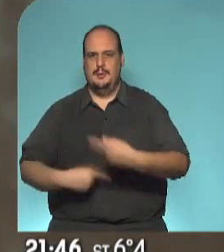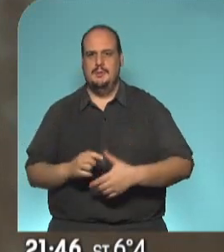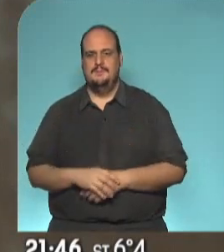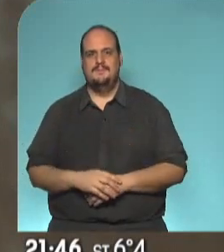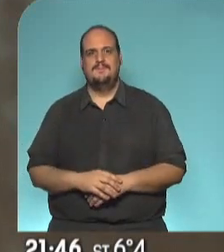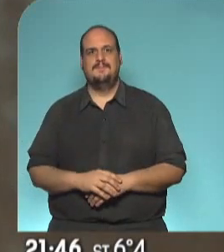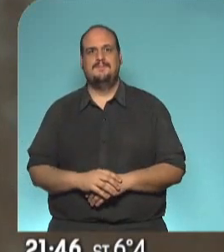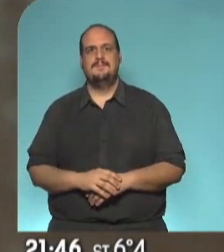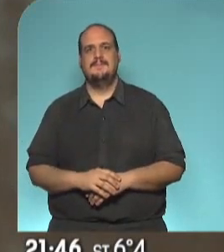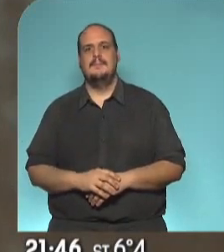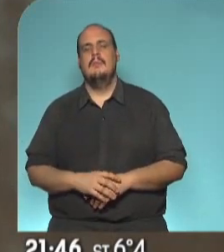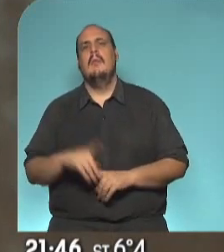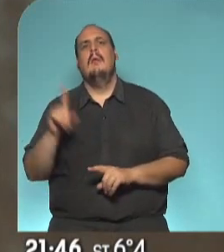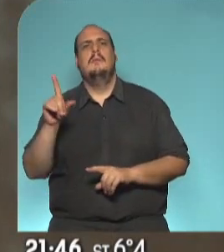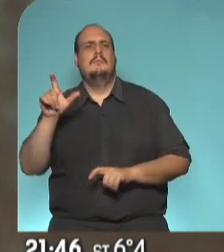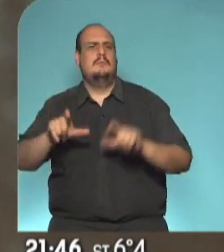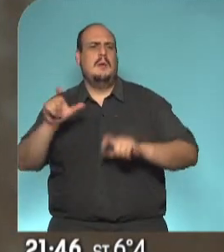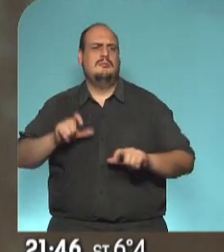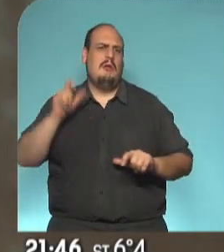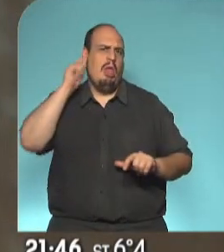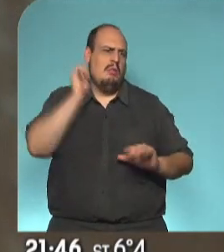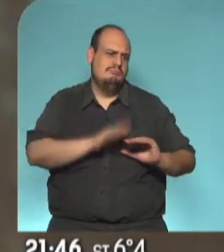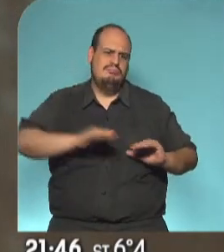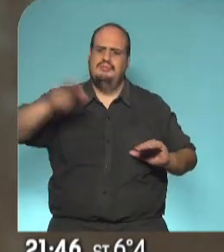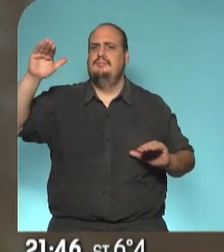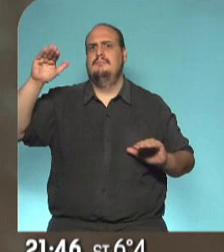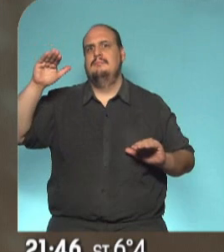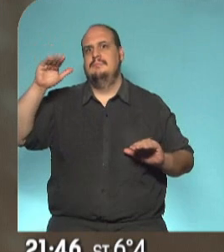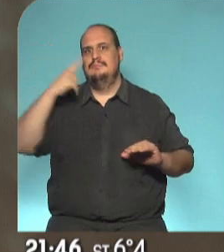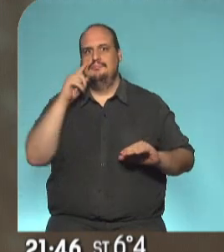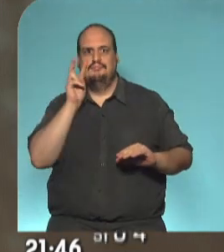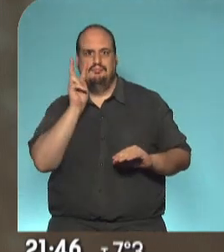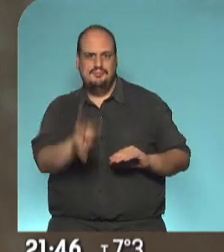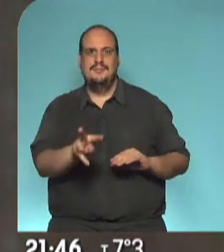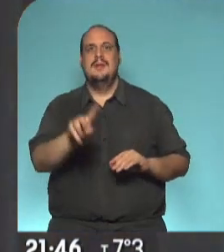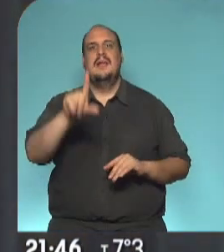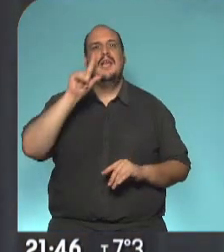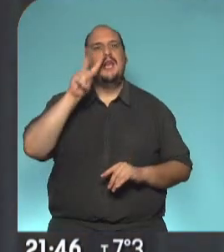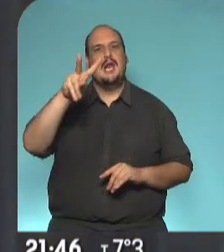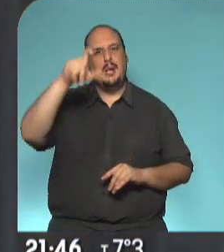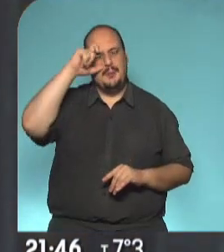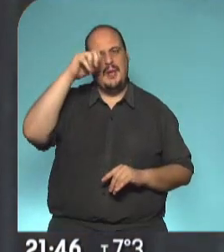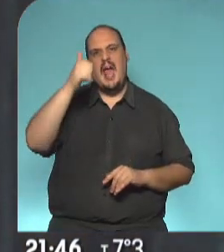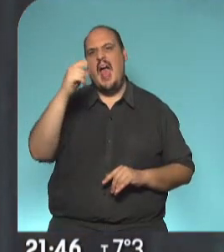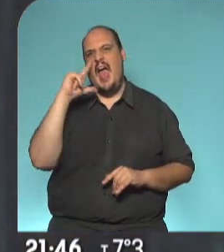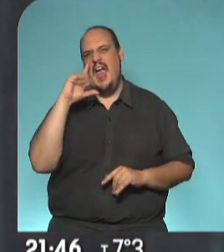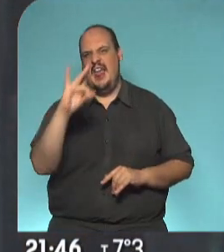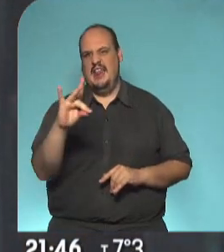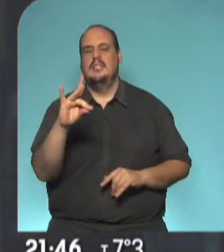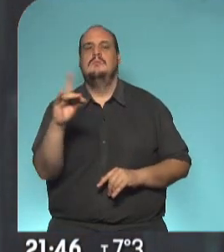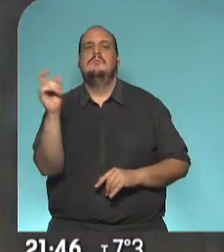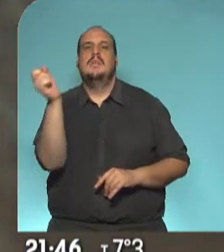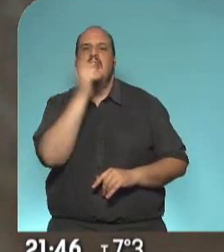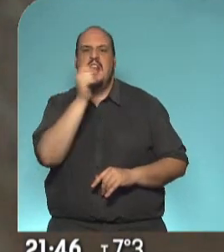Aquellos que generacionalmente lo vivieron recordarán con emoción el Live Aid, uno de los recitales de beneficio más grandes de la